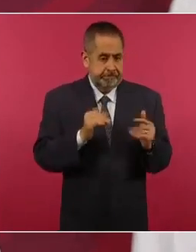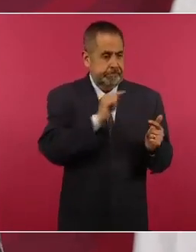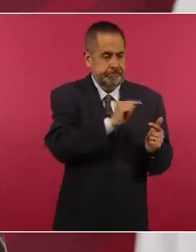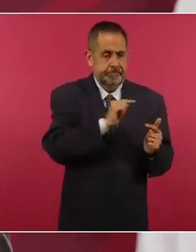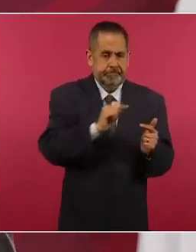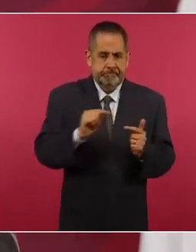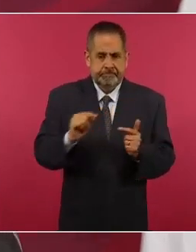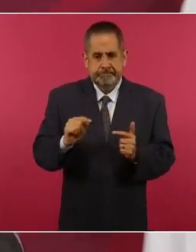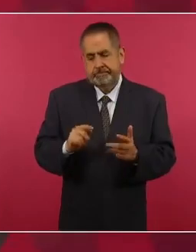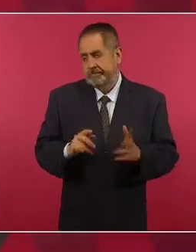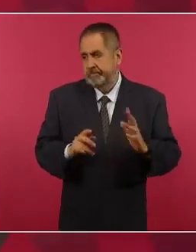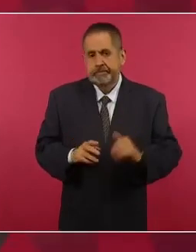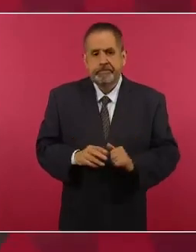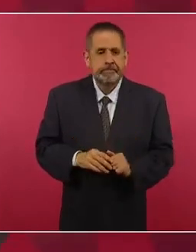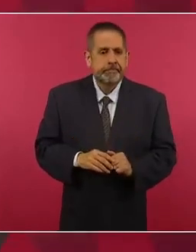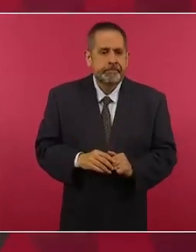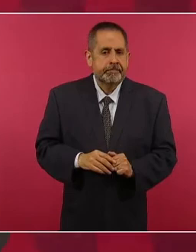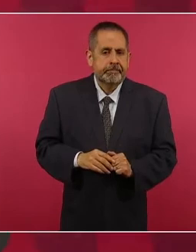tienen